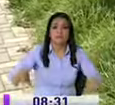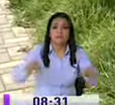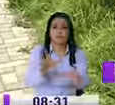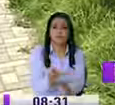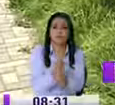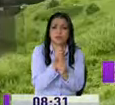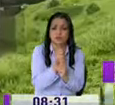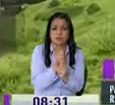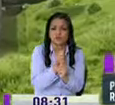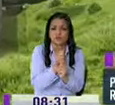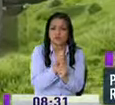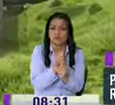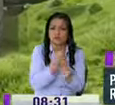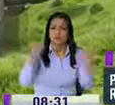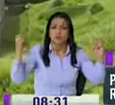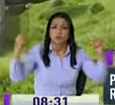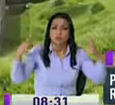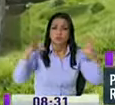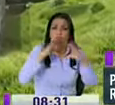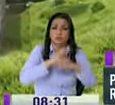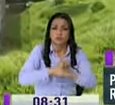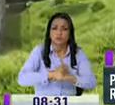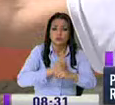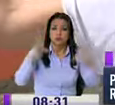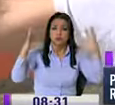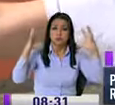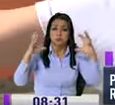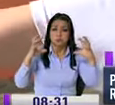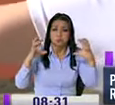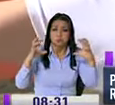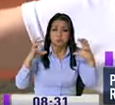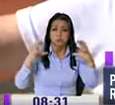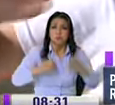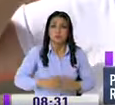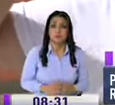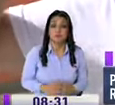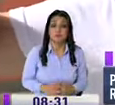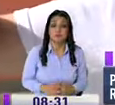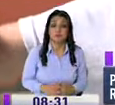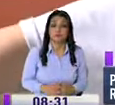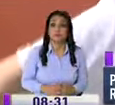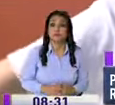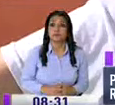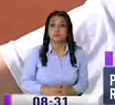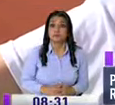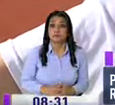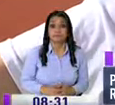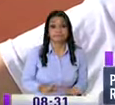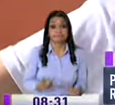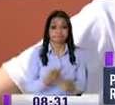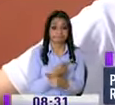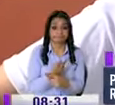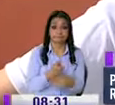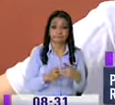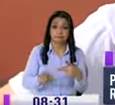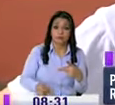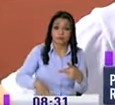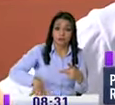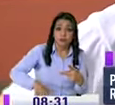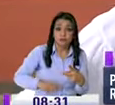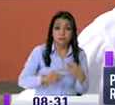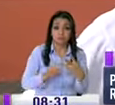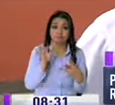los alrededores. La luminaria por las noches es escasa. Es nido de delincuentes, se